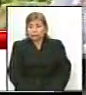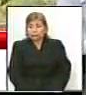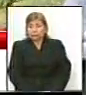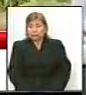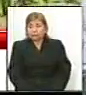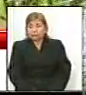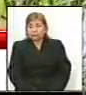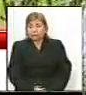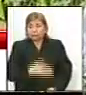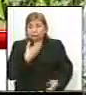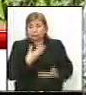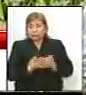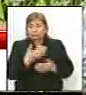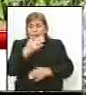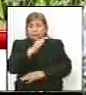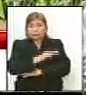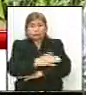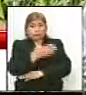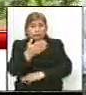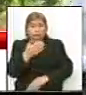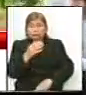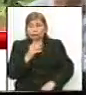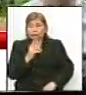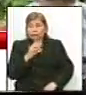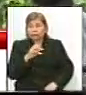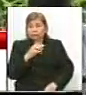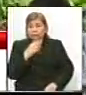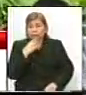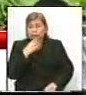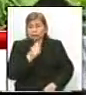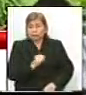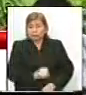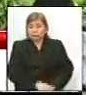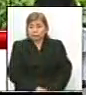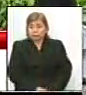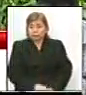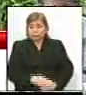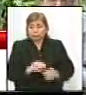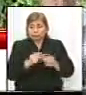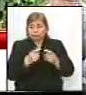Muy buenas tardes. A ver, ingeniero Joaquín Dipas, Comisión